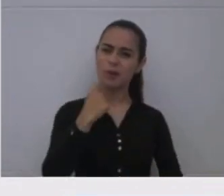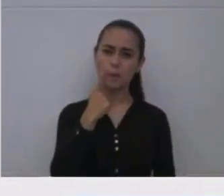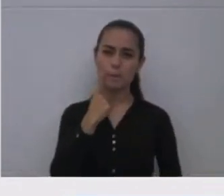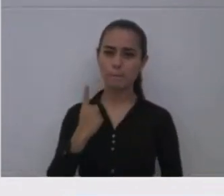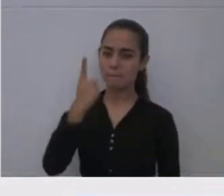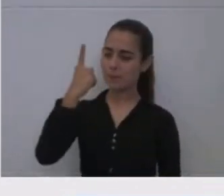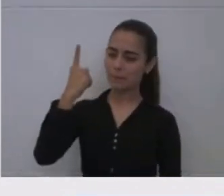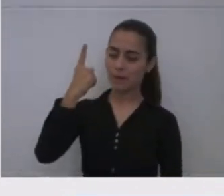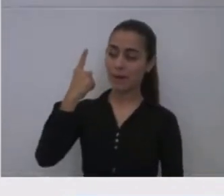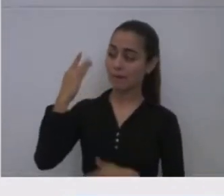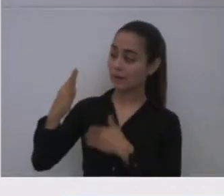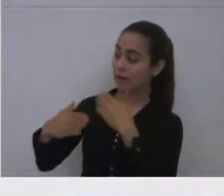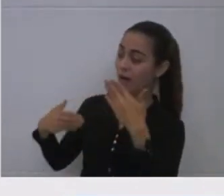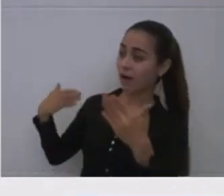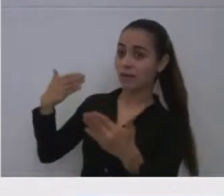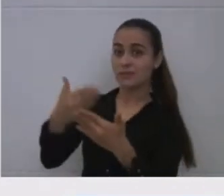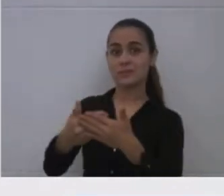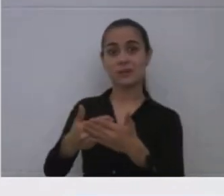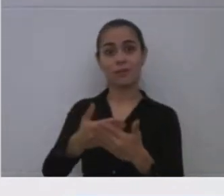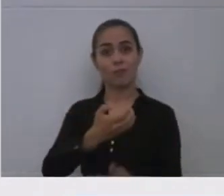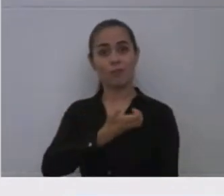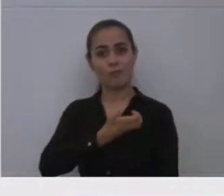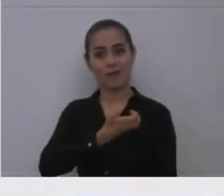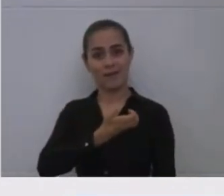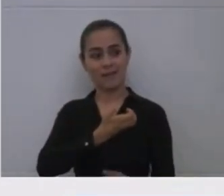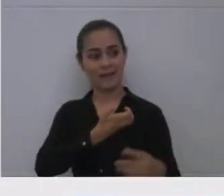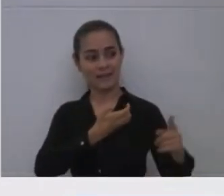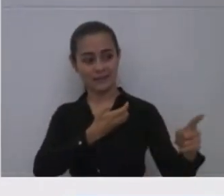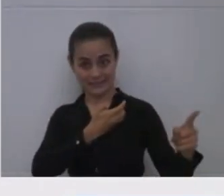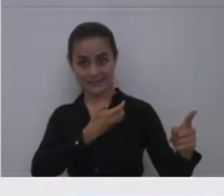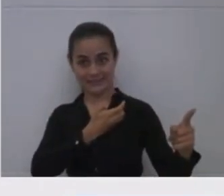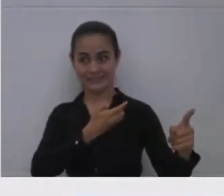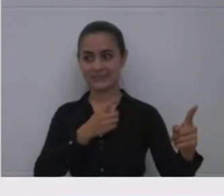en la historia un alcalde no pone presidente,